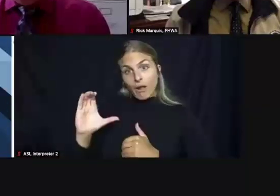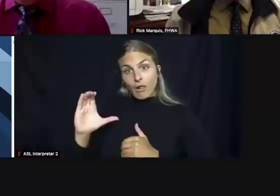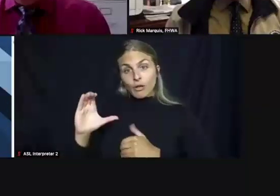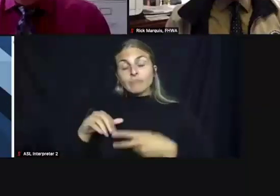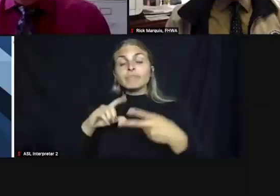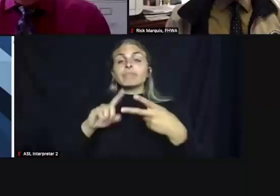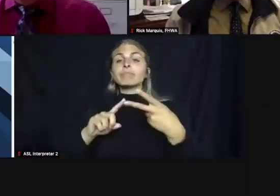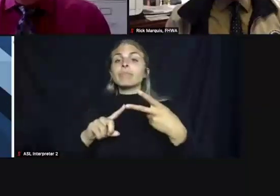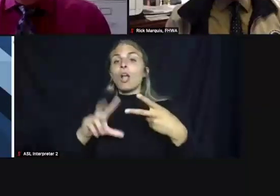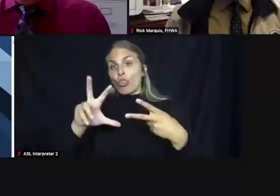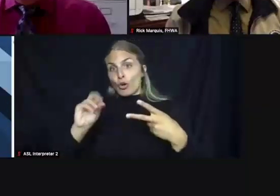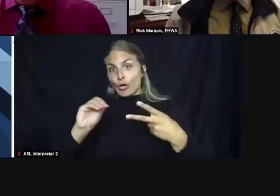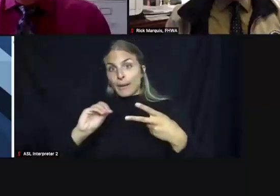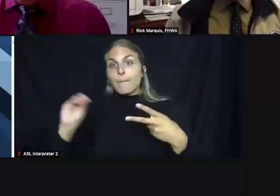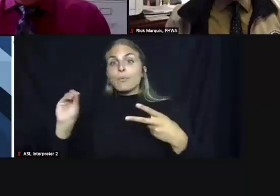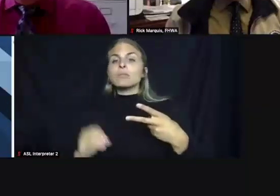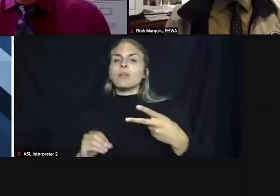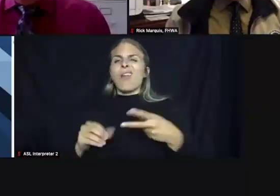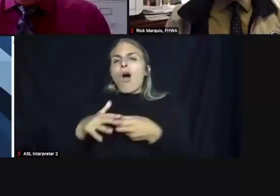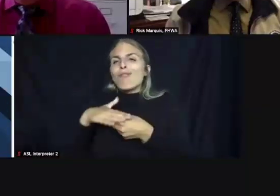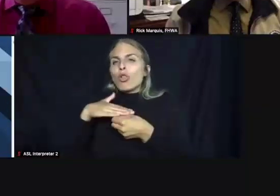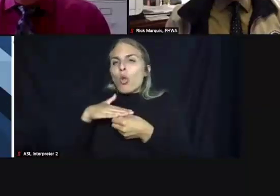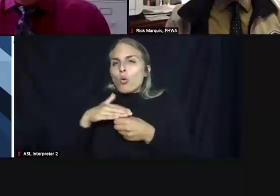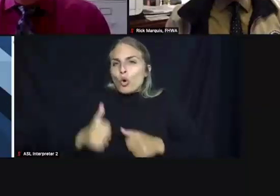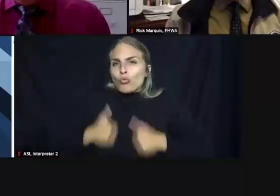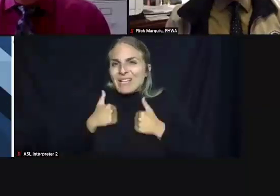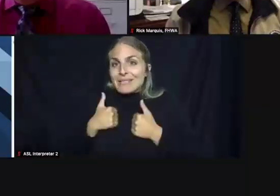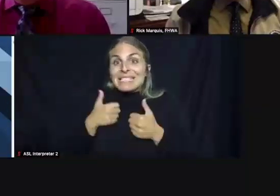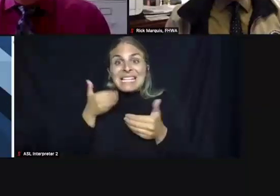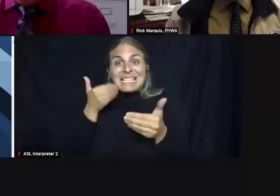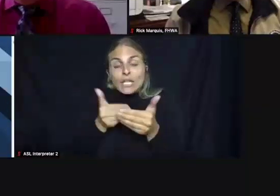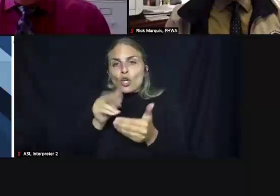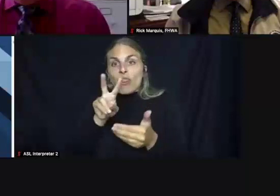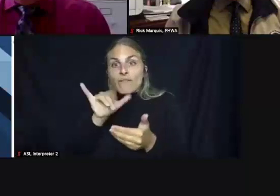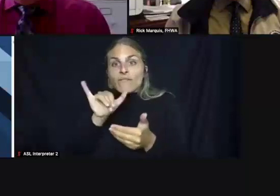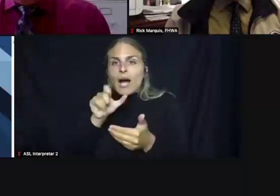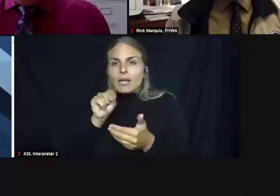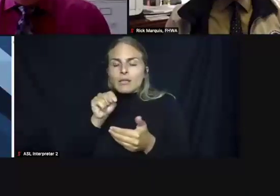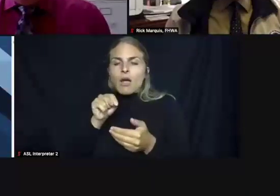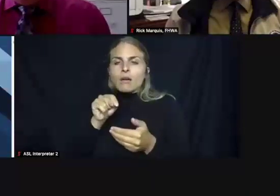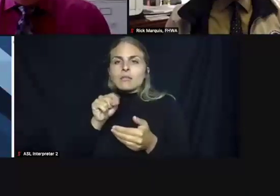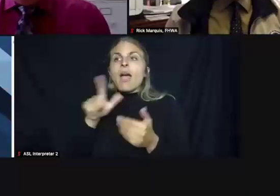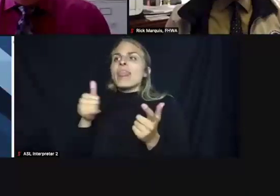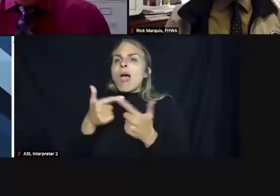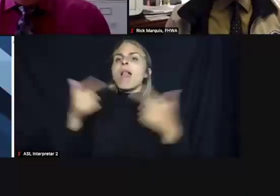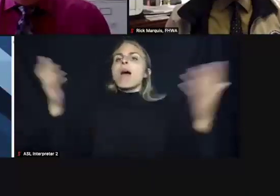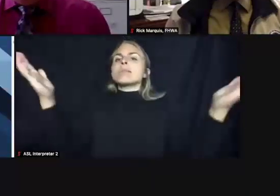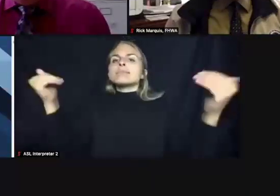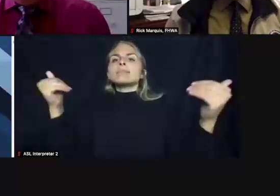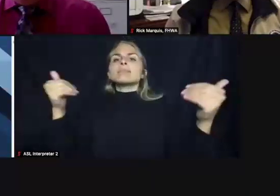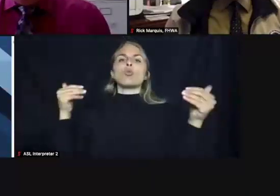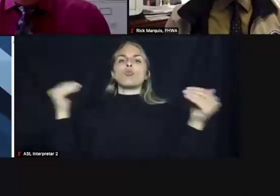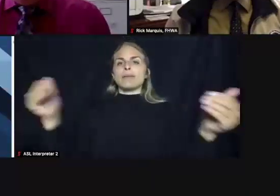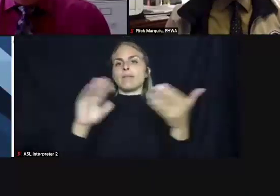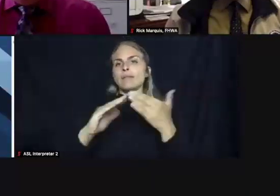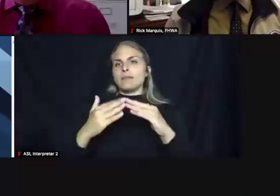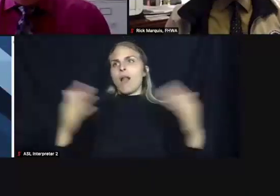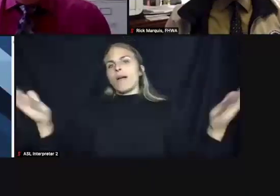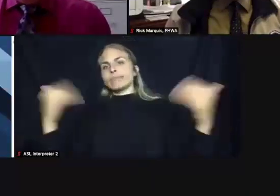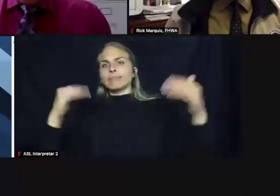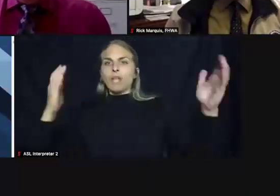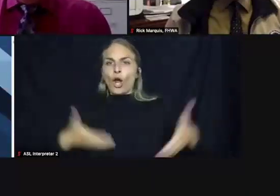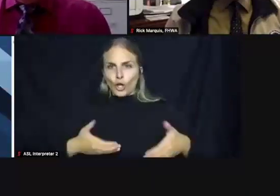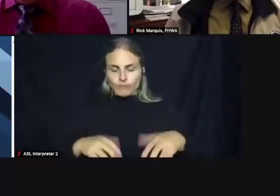30% de representación de personas de color en los contratistas y